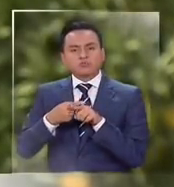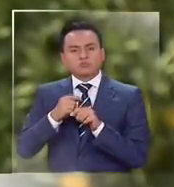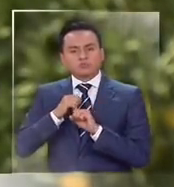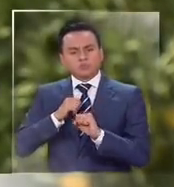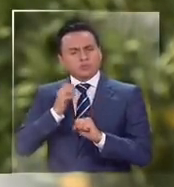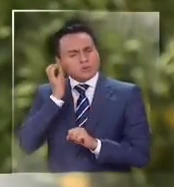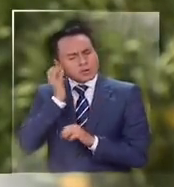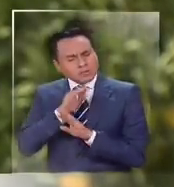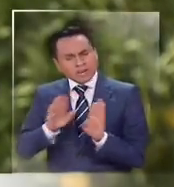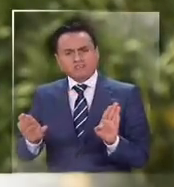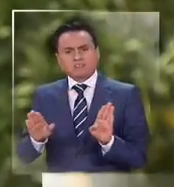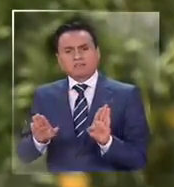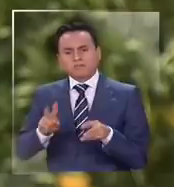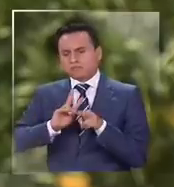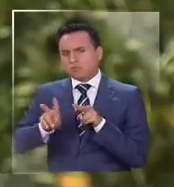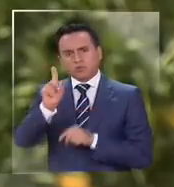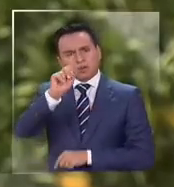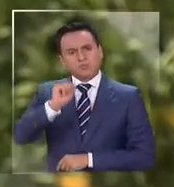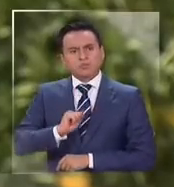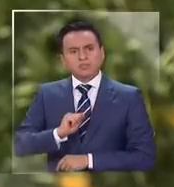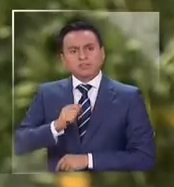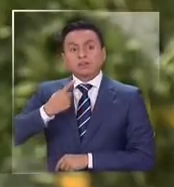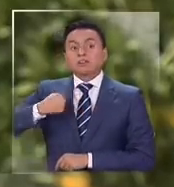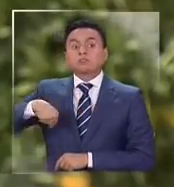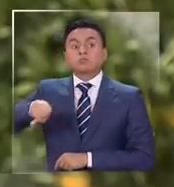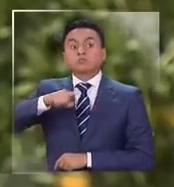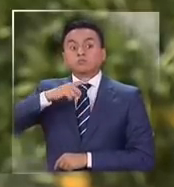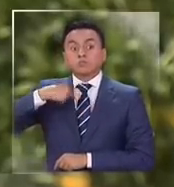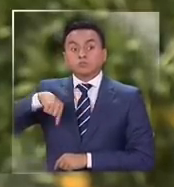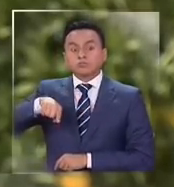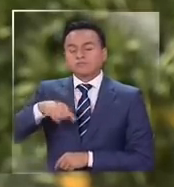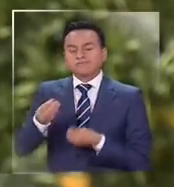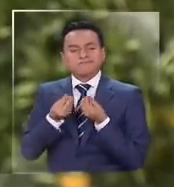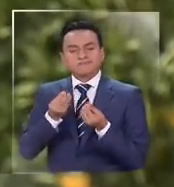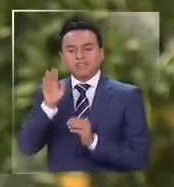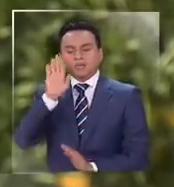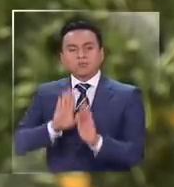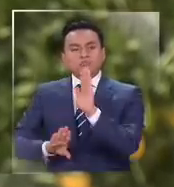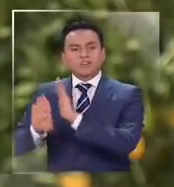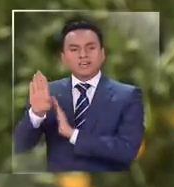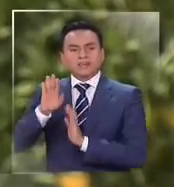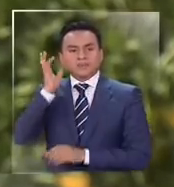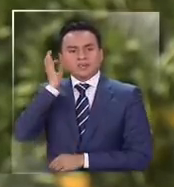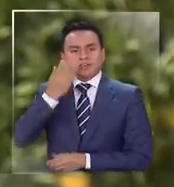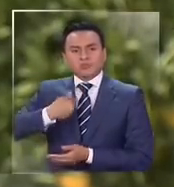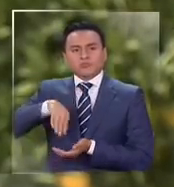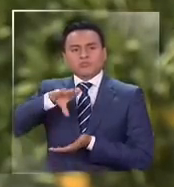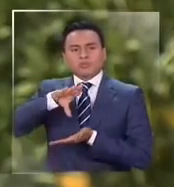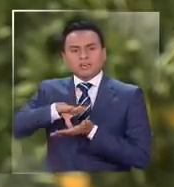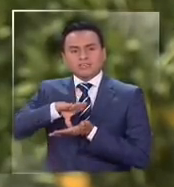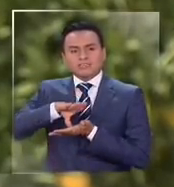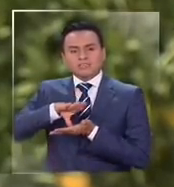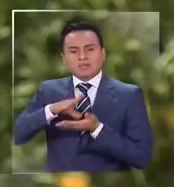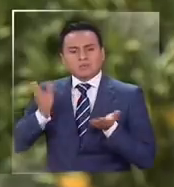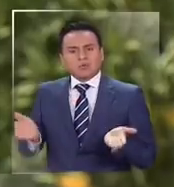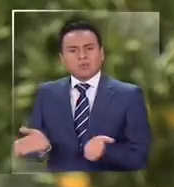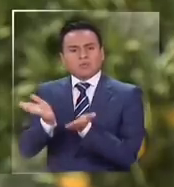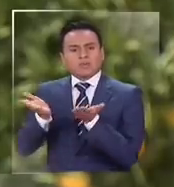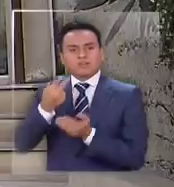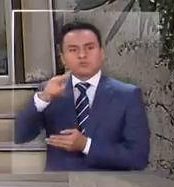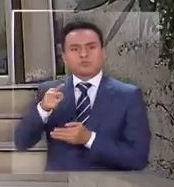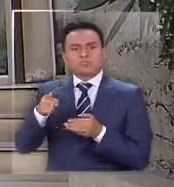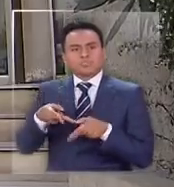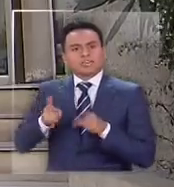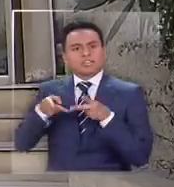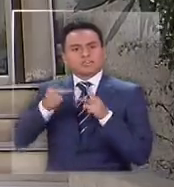mujer. Eso no corresponde. Nosotros estamos por proteger a las mujeres de nuestro país, por promover sus